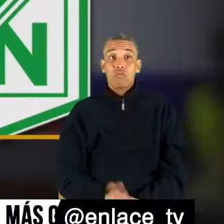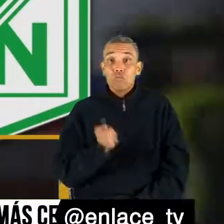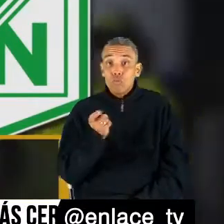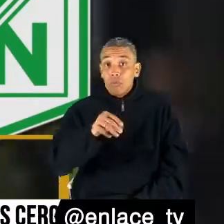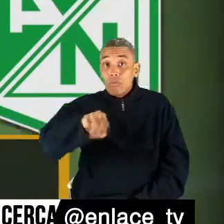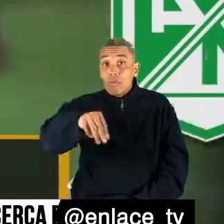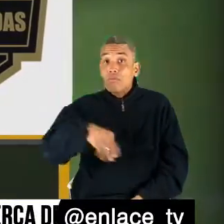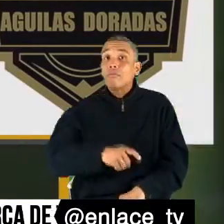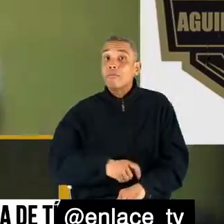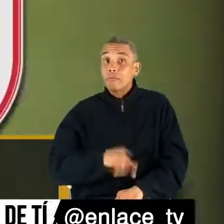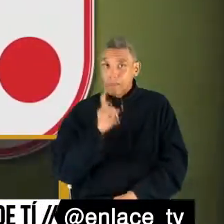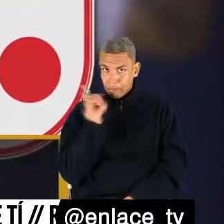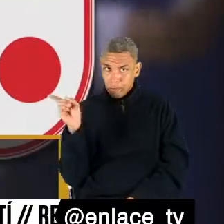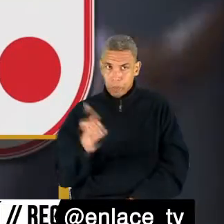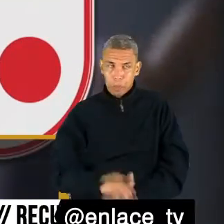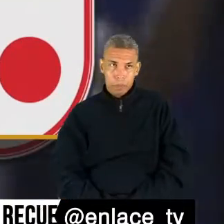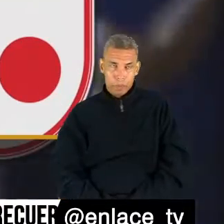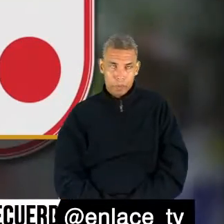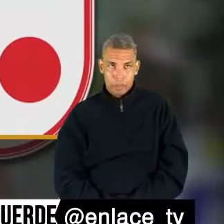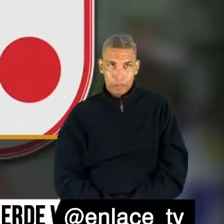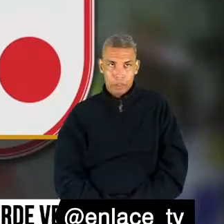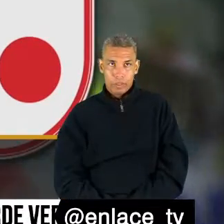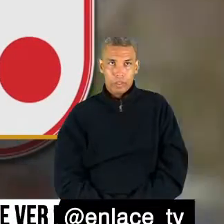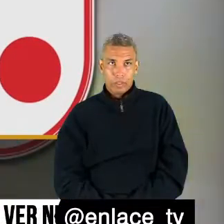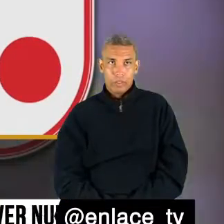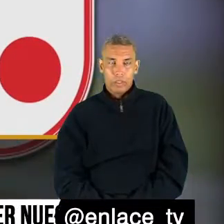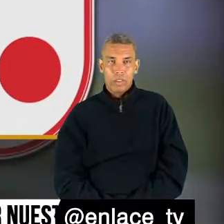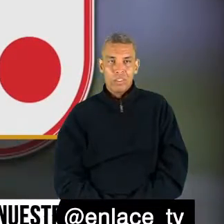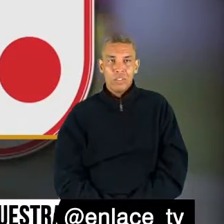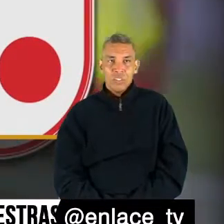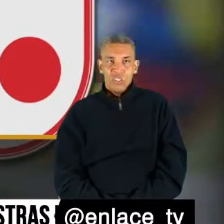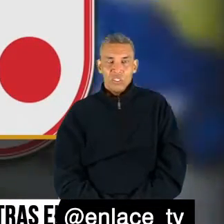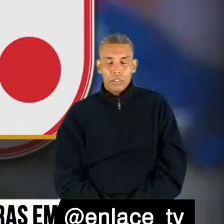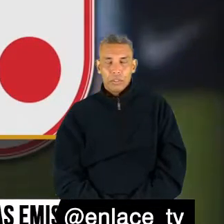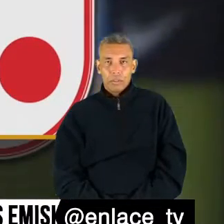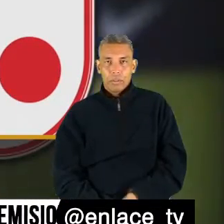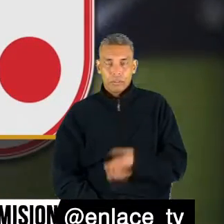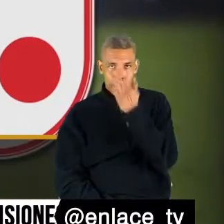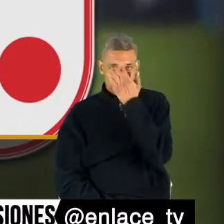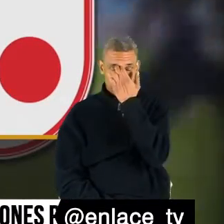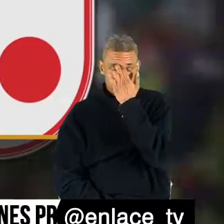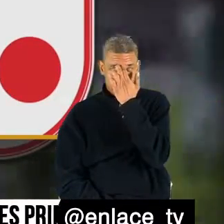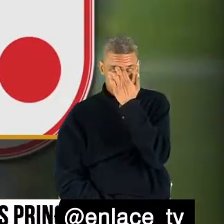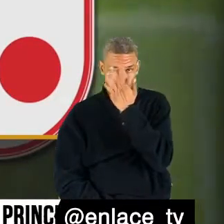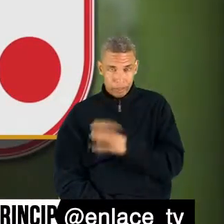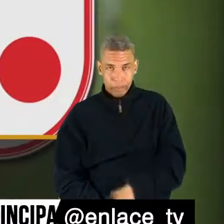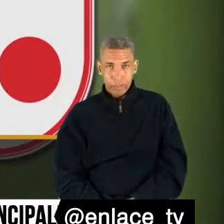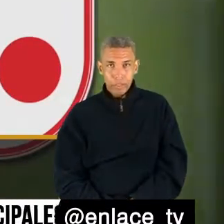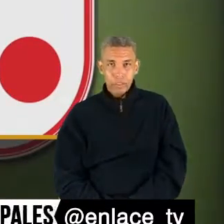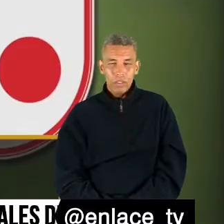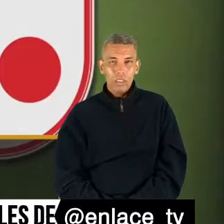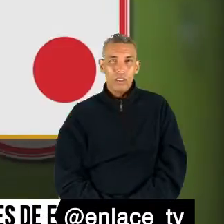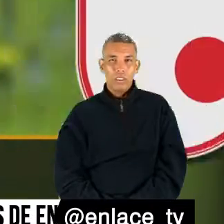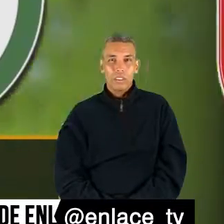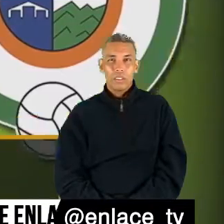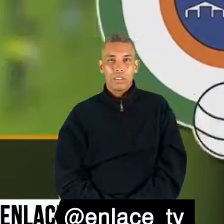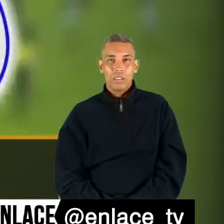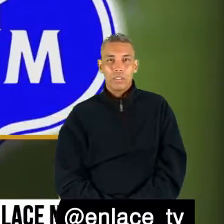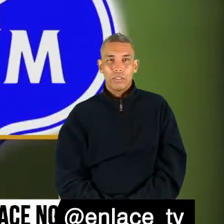las 6 de la tarde. El Cortuloa recibirá a Santa Fe en el estadio 12 de octubre a las 8 de la